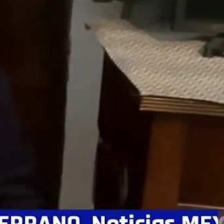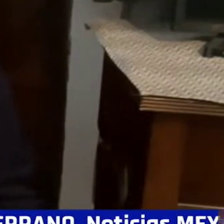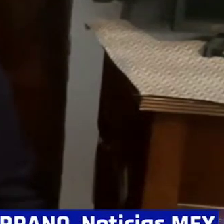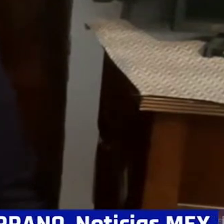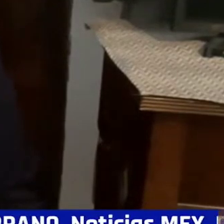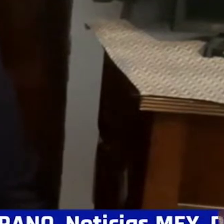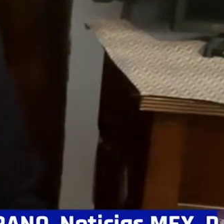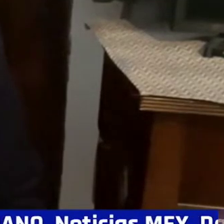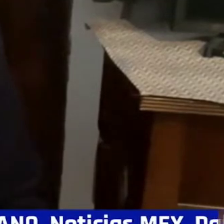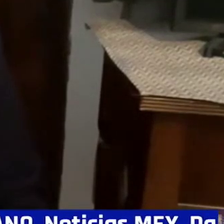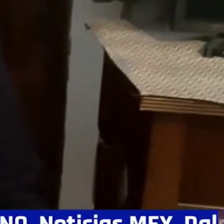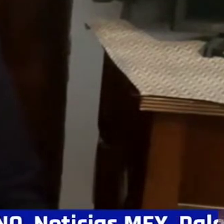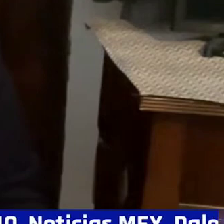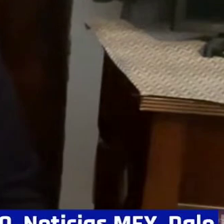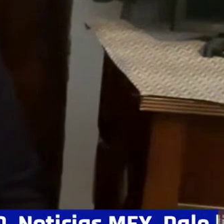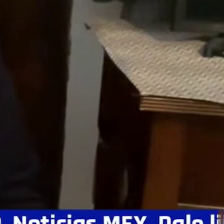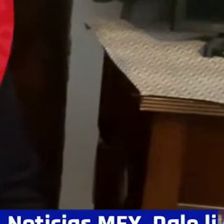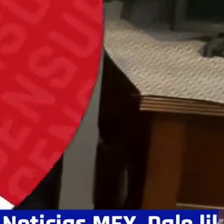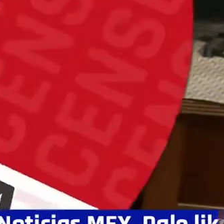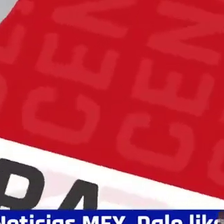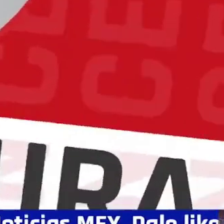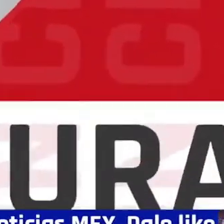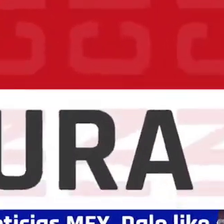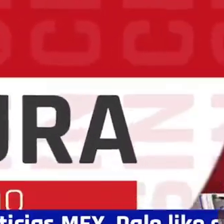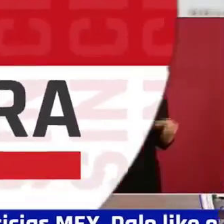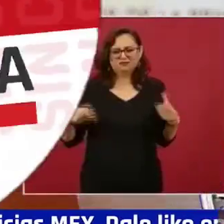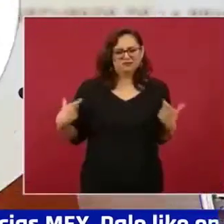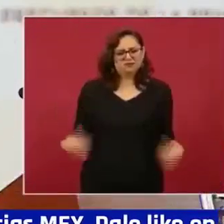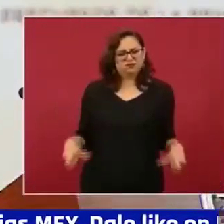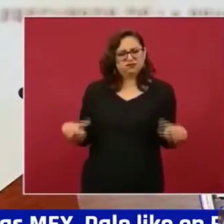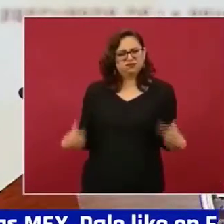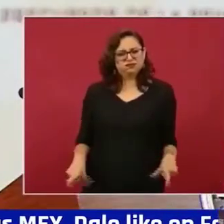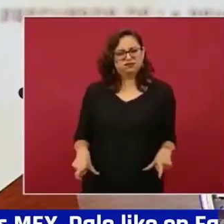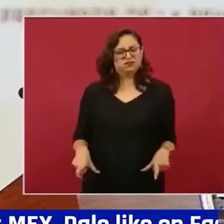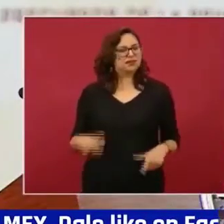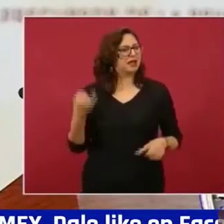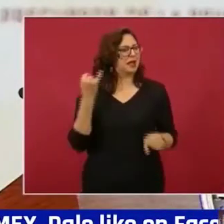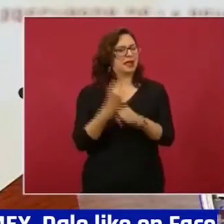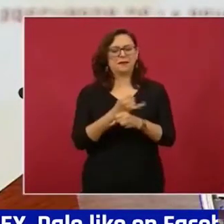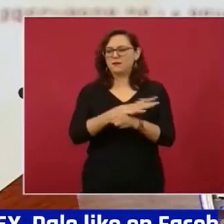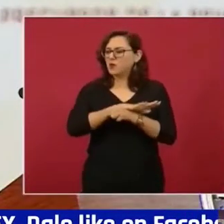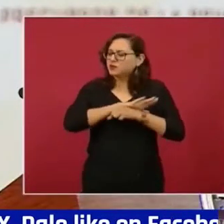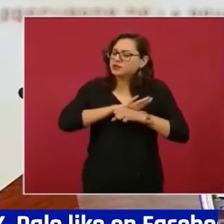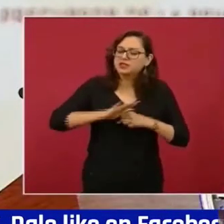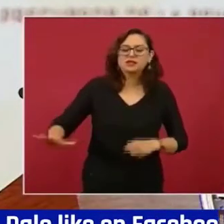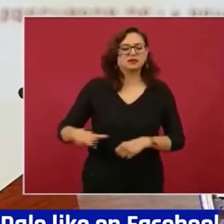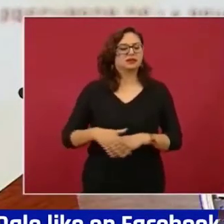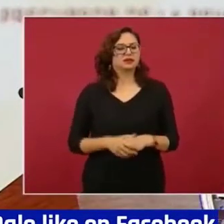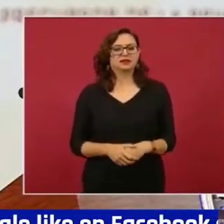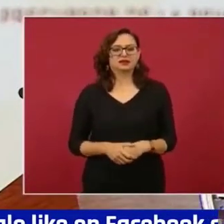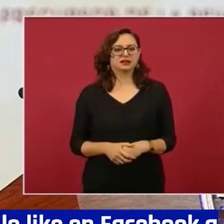Lorenzo Córdoba, el presidente, en la mañanera. Es inmoral.